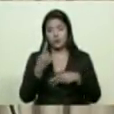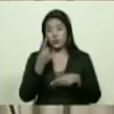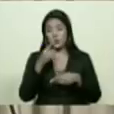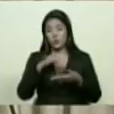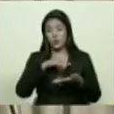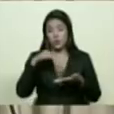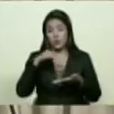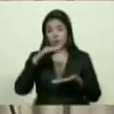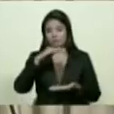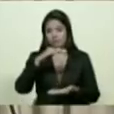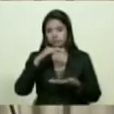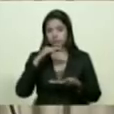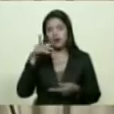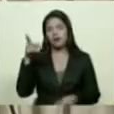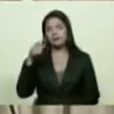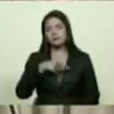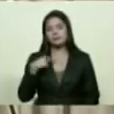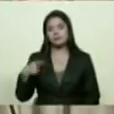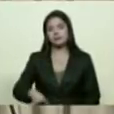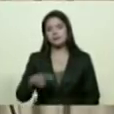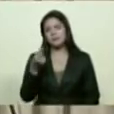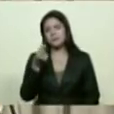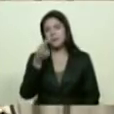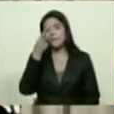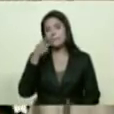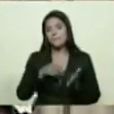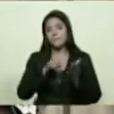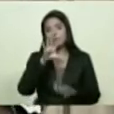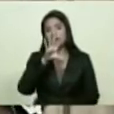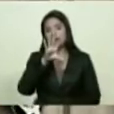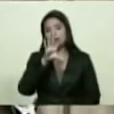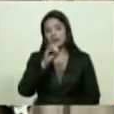en China tiene un costo de